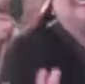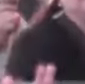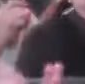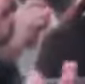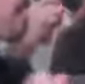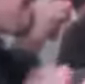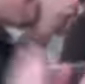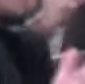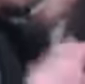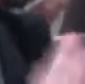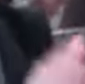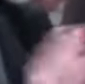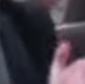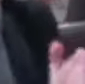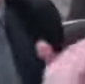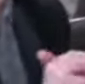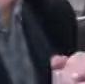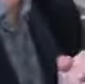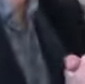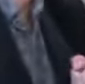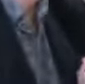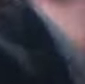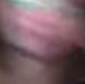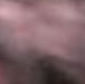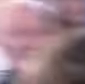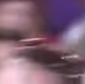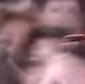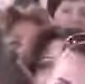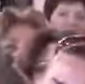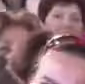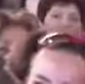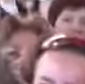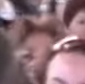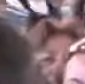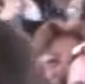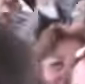También saludamos al diputado Daniel Melo.